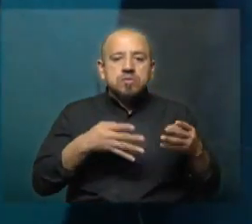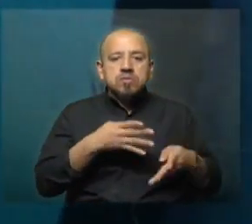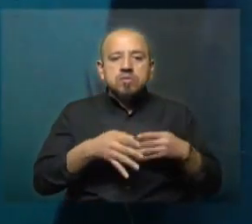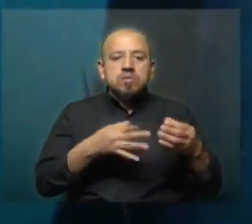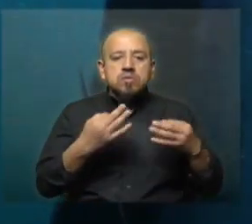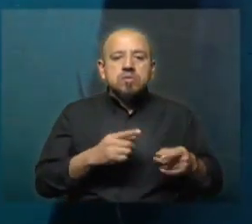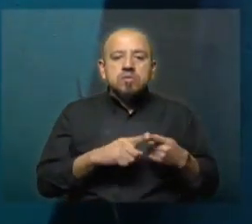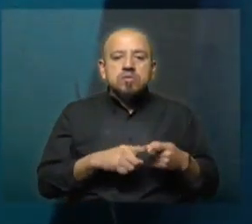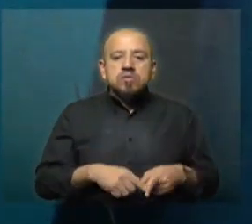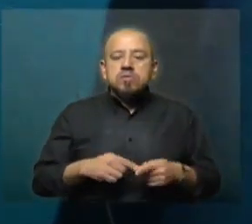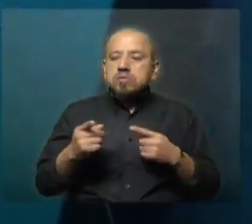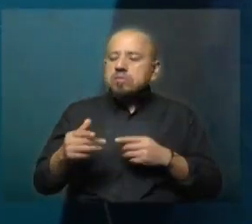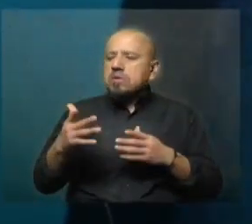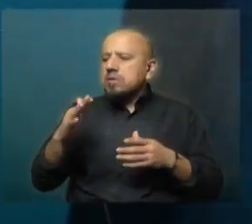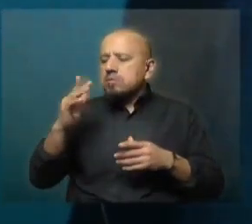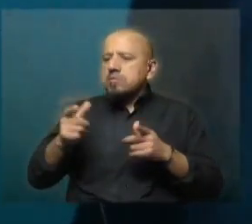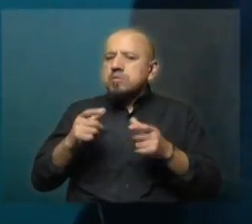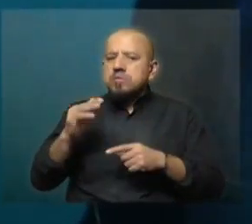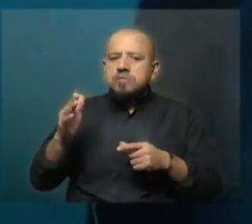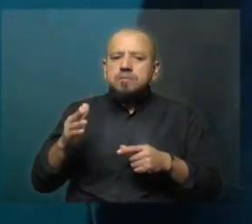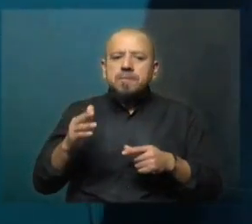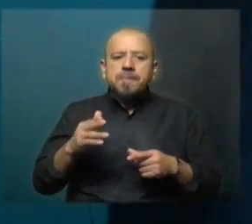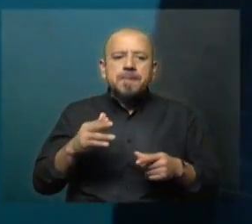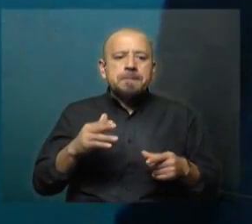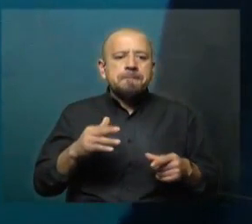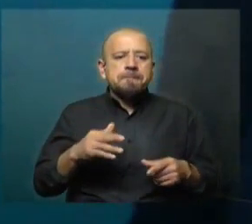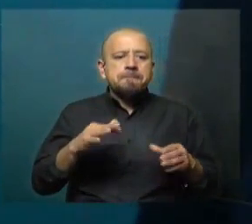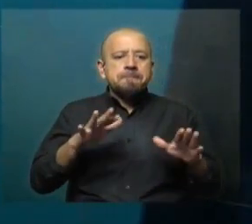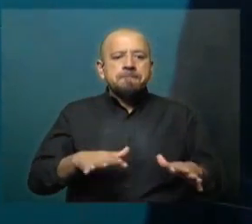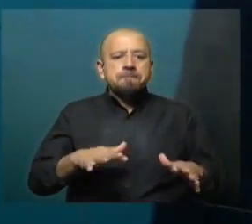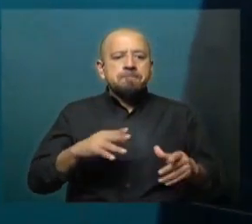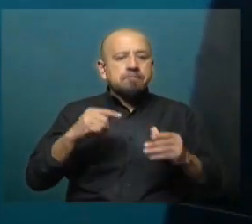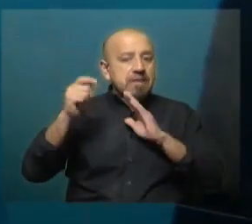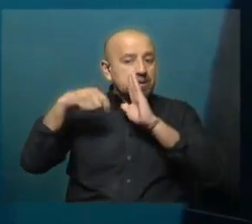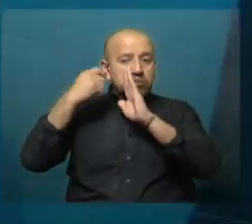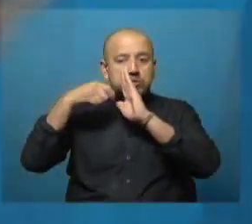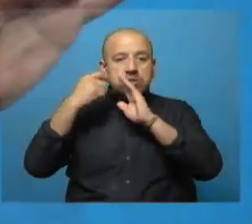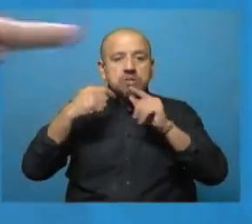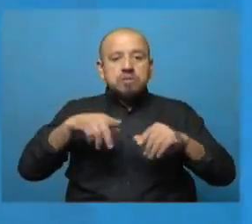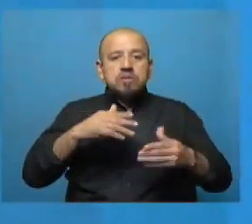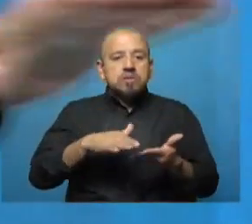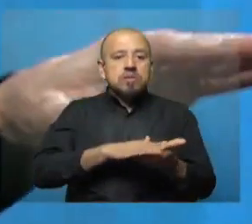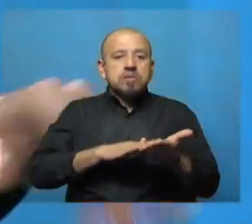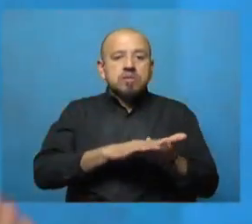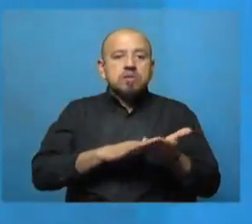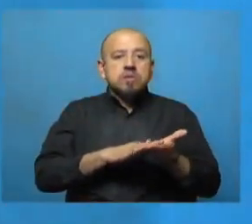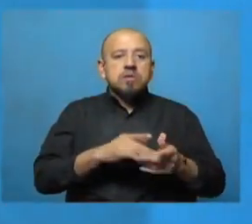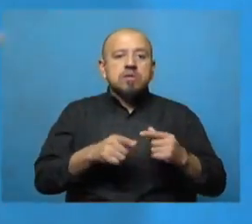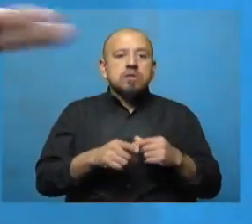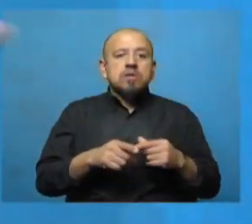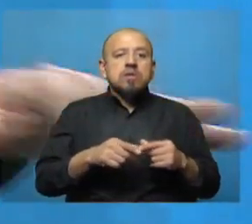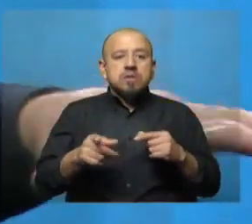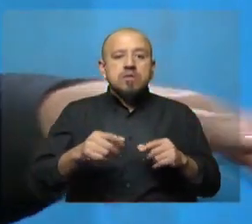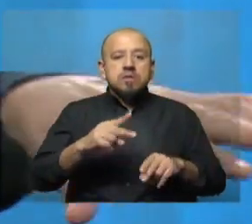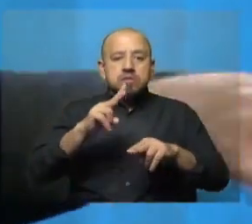qué es lo que concretamente para que la gente lo tenga claro es una es como si fuera un cine es un cine pero vacío sin butacas para ti